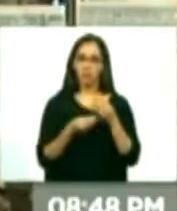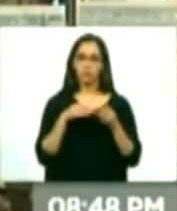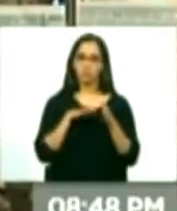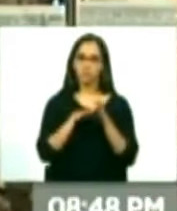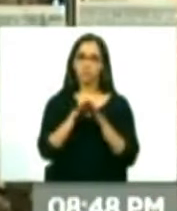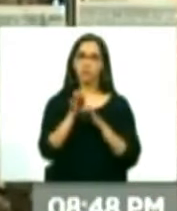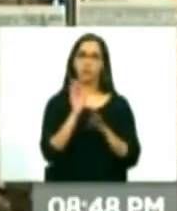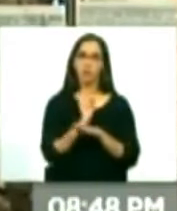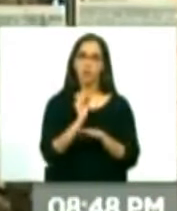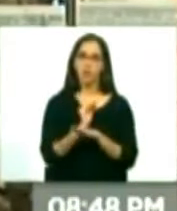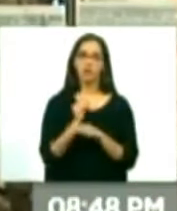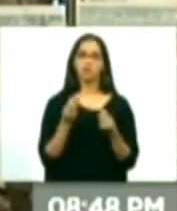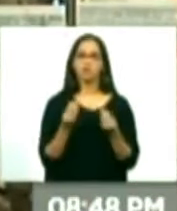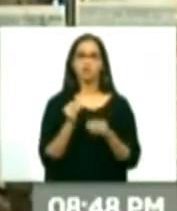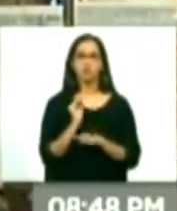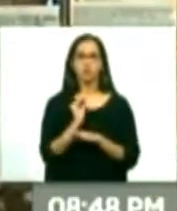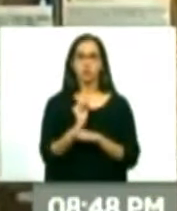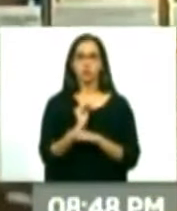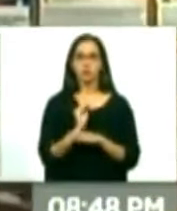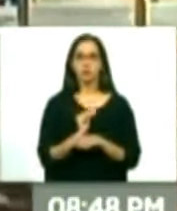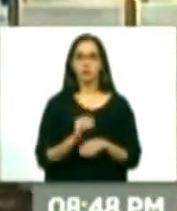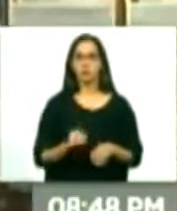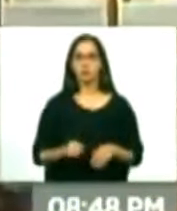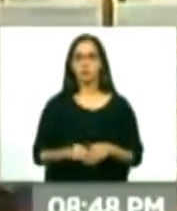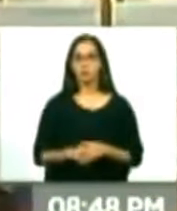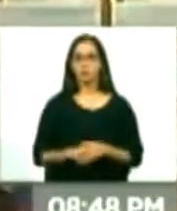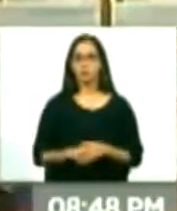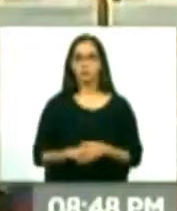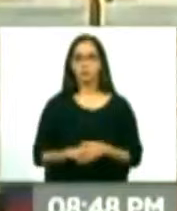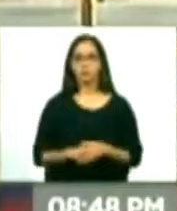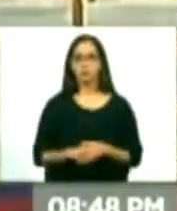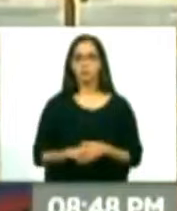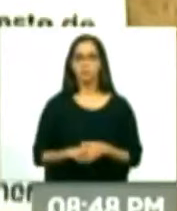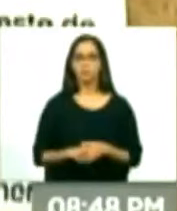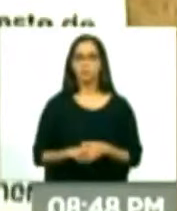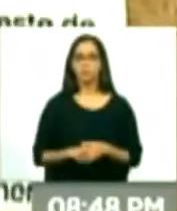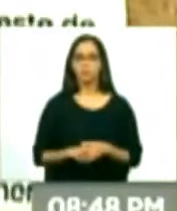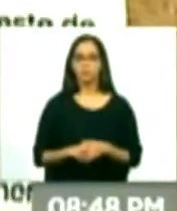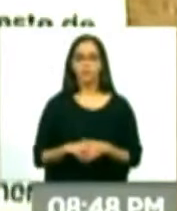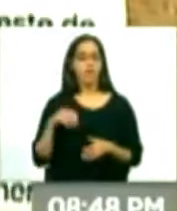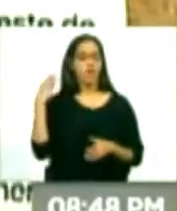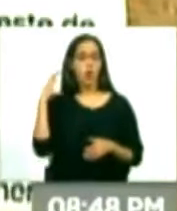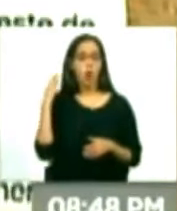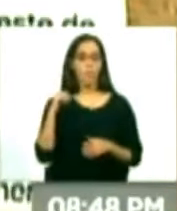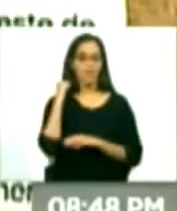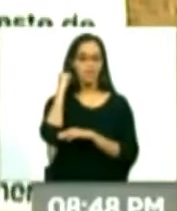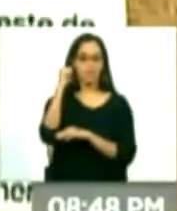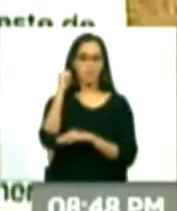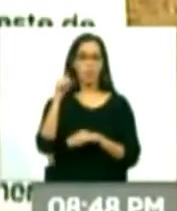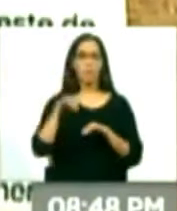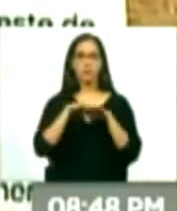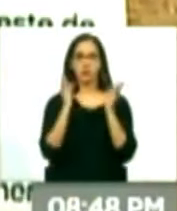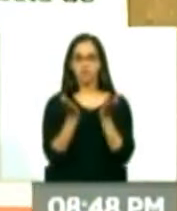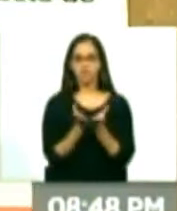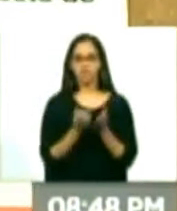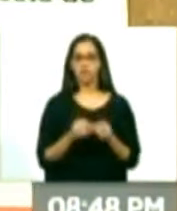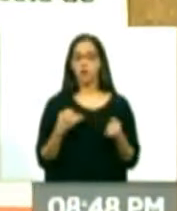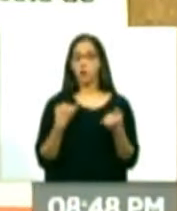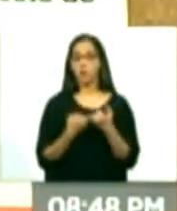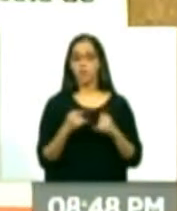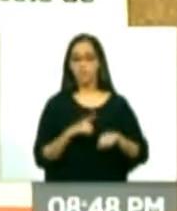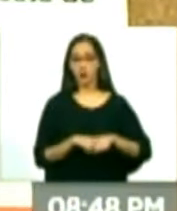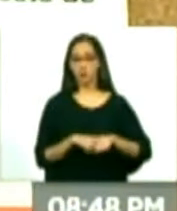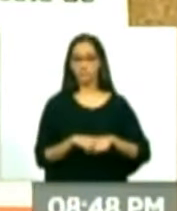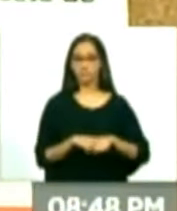cuidándose. Hay que cuidarse mucho. Hay que cuidarse mucho. Sigo aquí. Colombia, campeón mundial. Última hora.